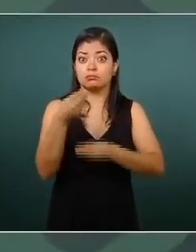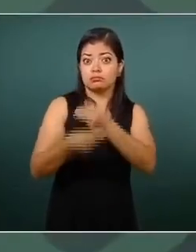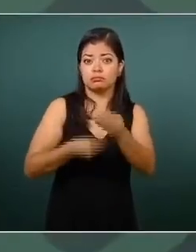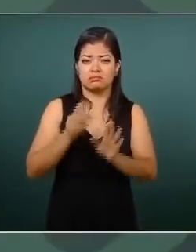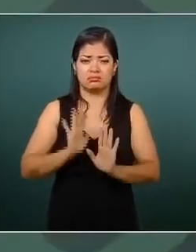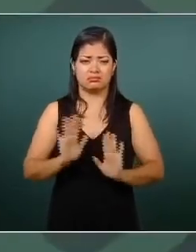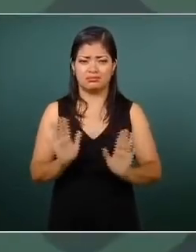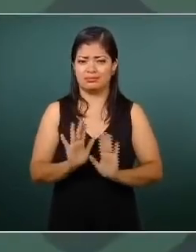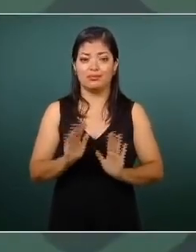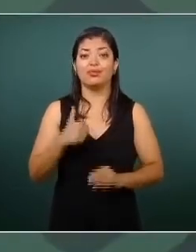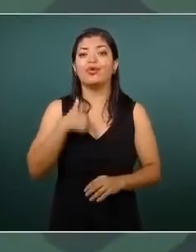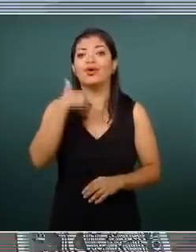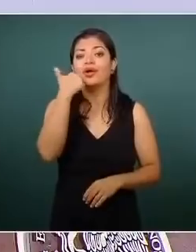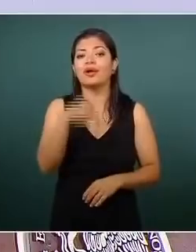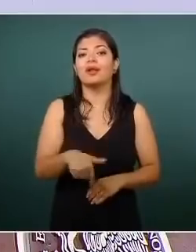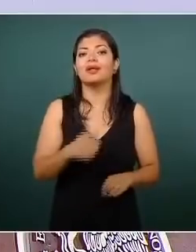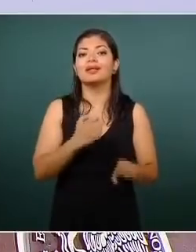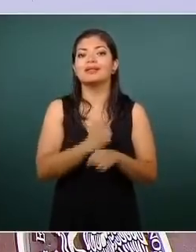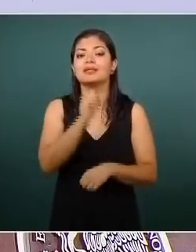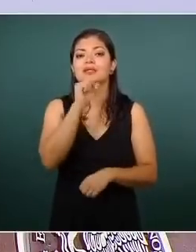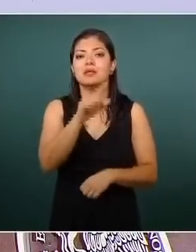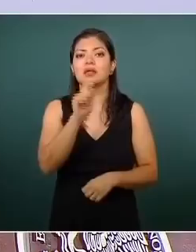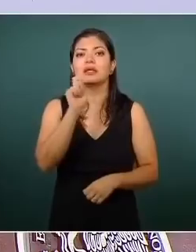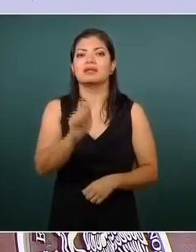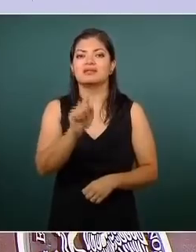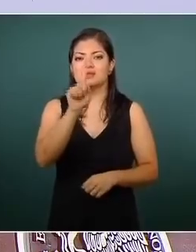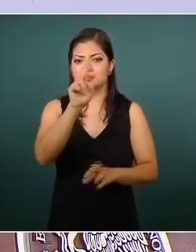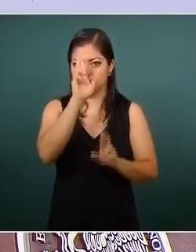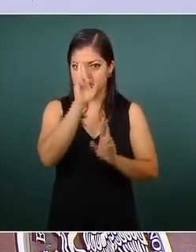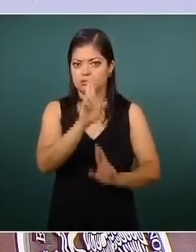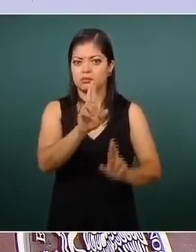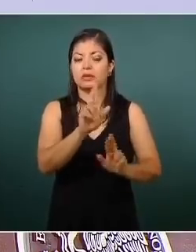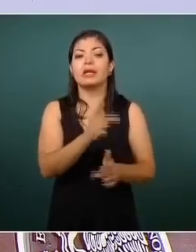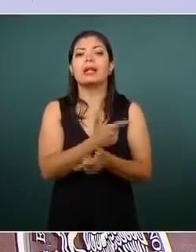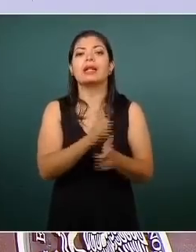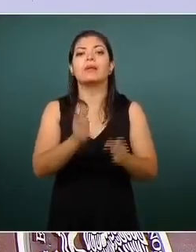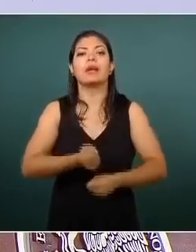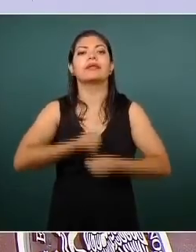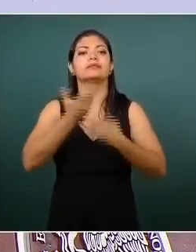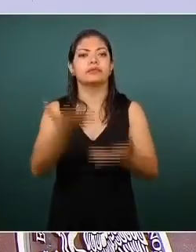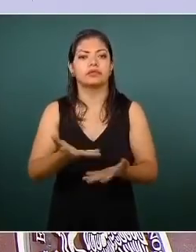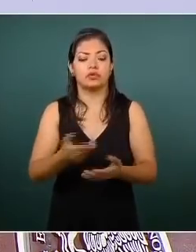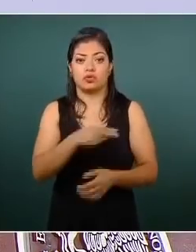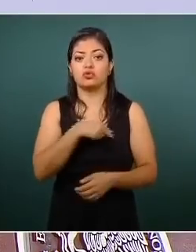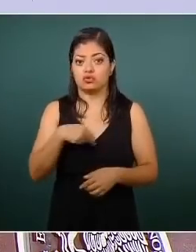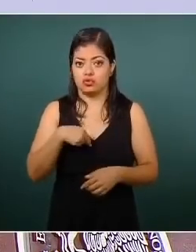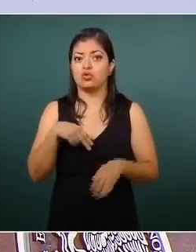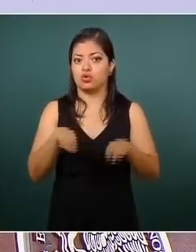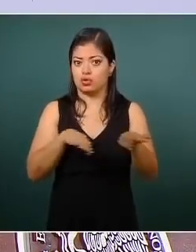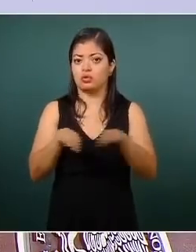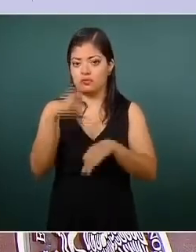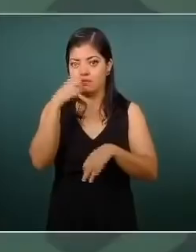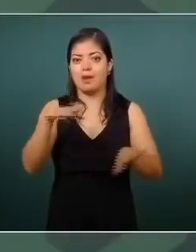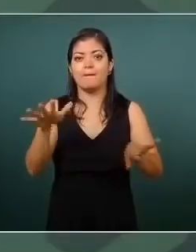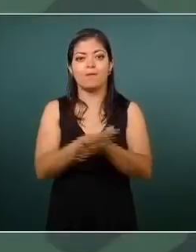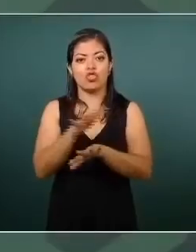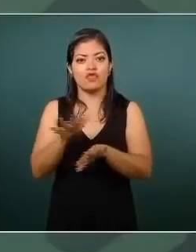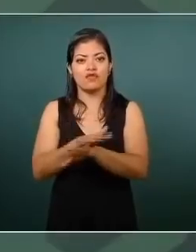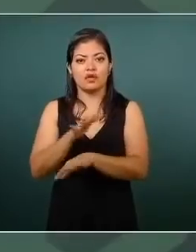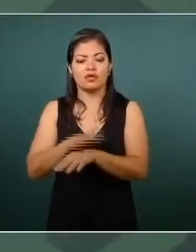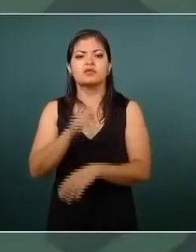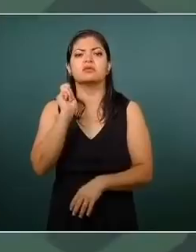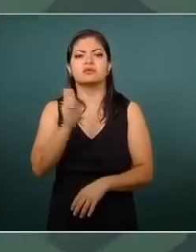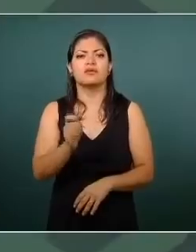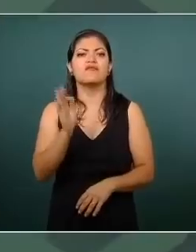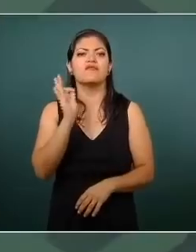nosotros queremos es que en Jalisco se garantice la libertad de expresión. Estamos trabajando para hacer modificaciones de fondo en la Fiscalía